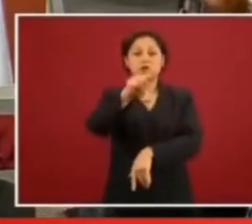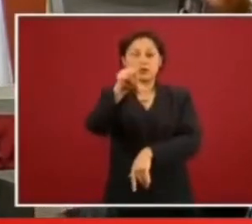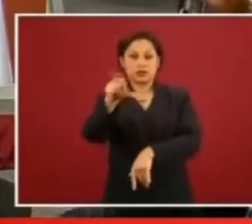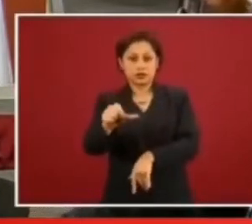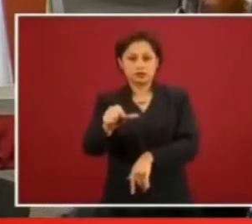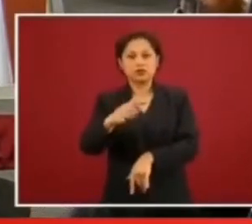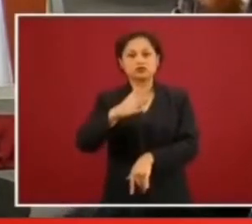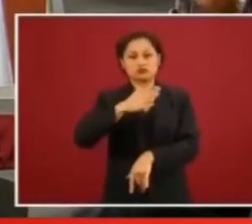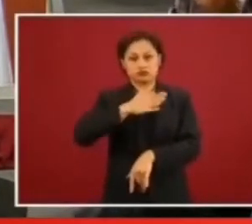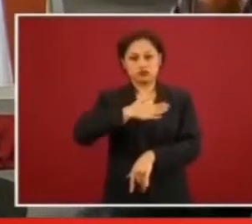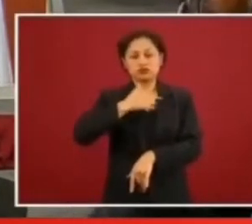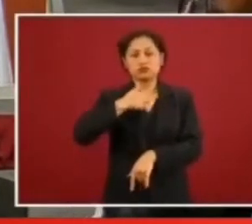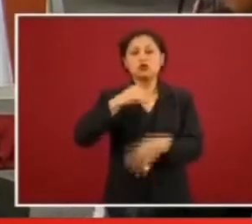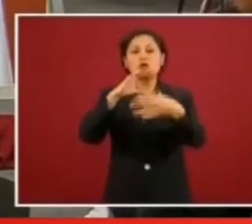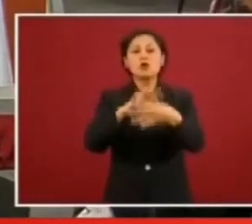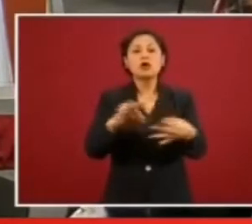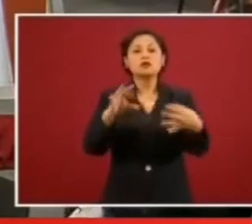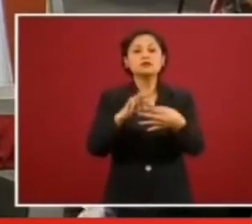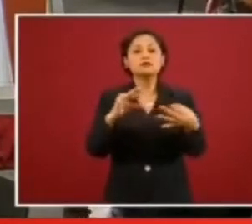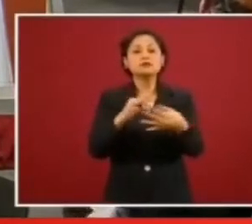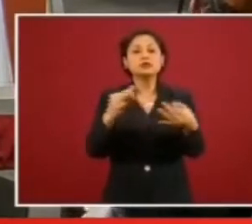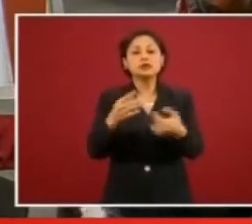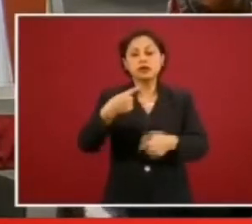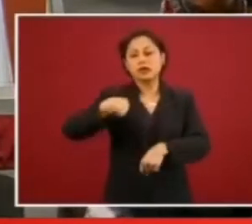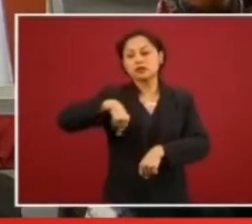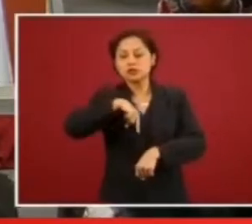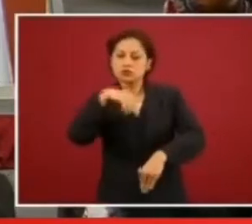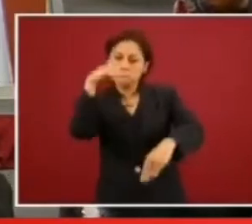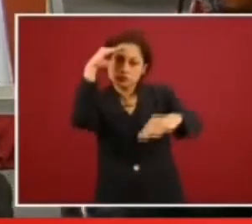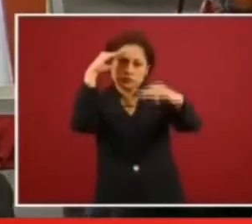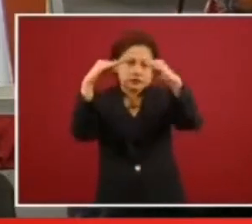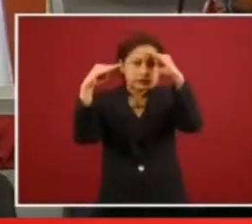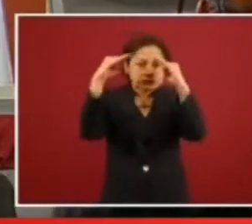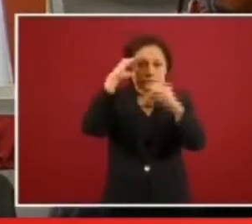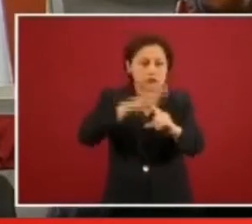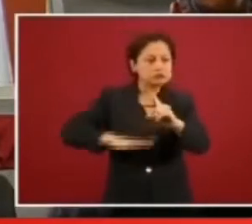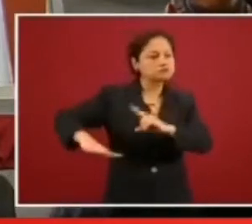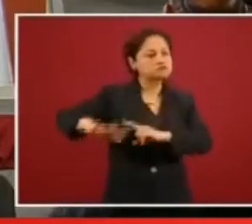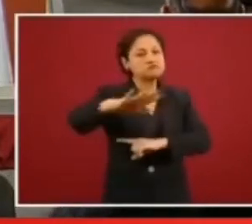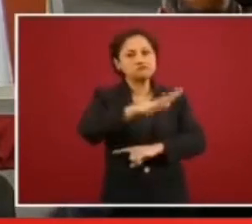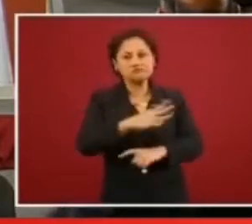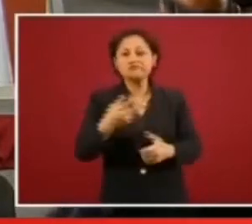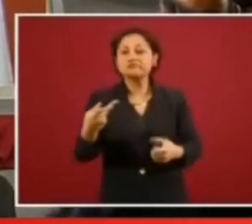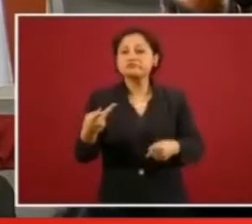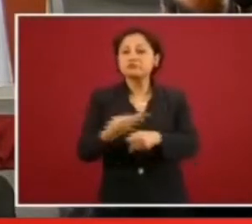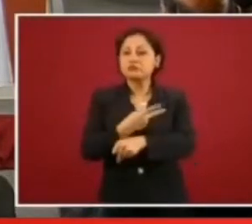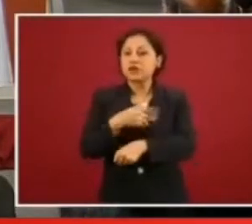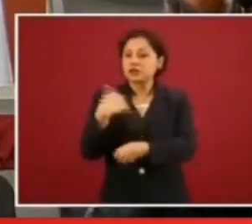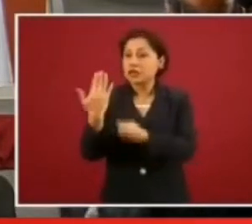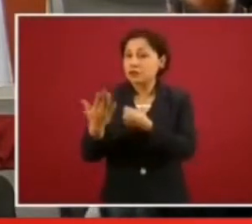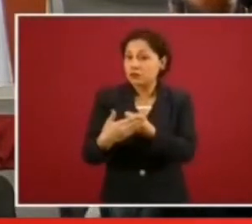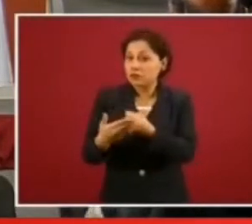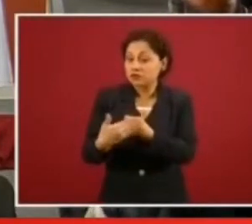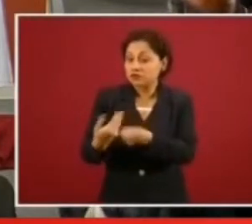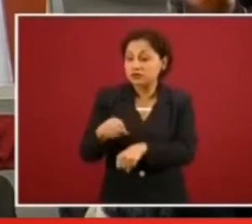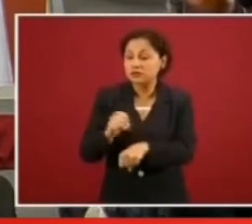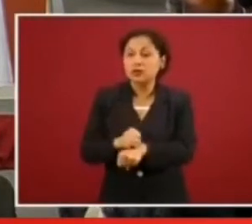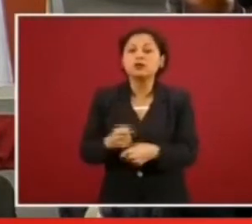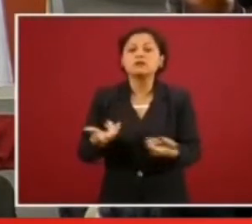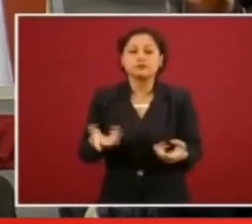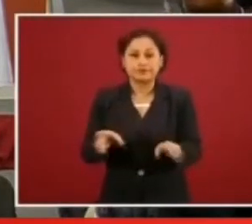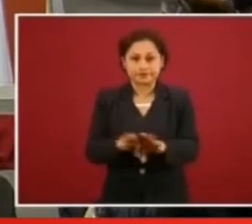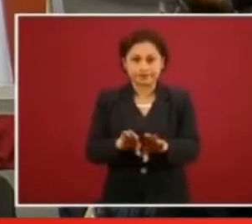la visión panorámica de lo que pensamos está en espera de ocurrir en las siguientes pocas semanas.